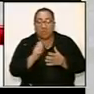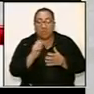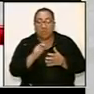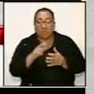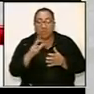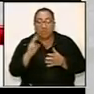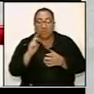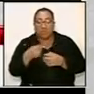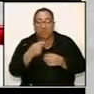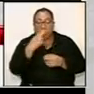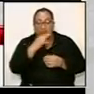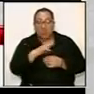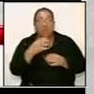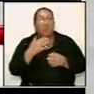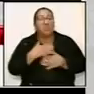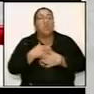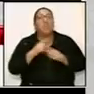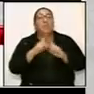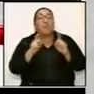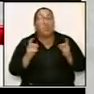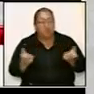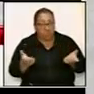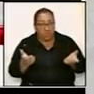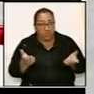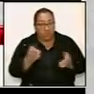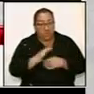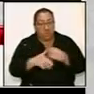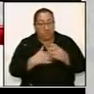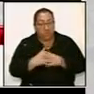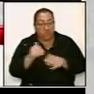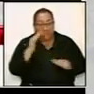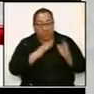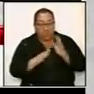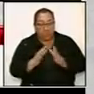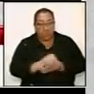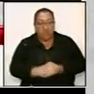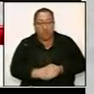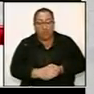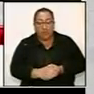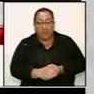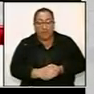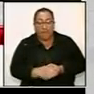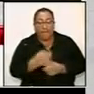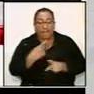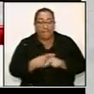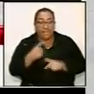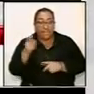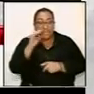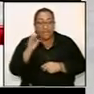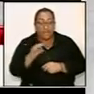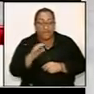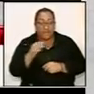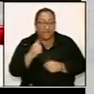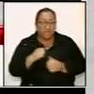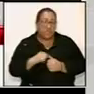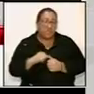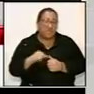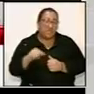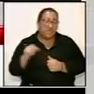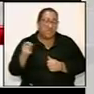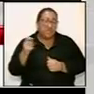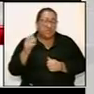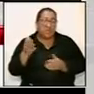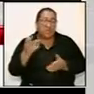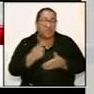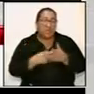mil niños. Yo me pregunto, y creo que nos preguntamos todos y nos interpelamos por estas cifras, que lejos de decirnos que